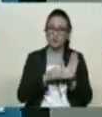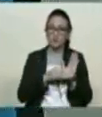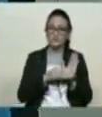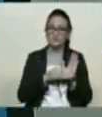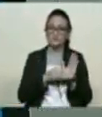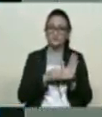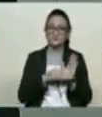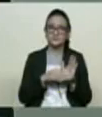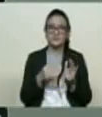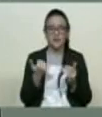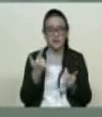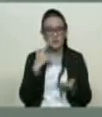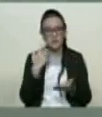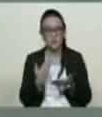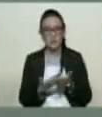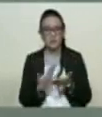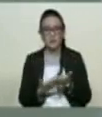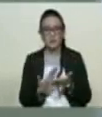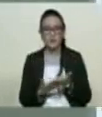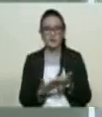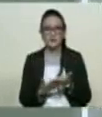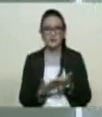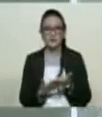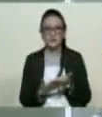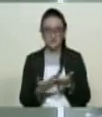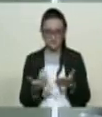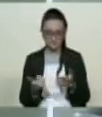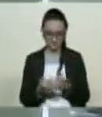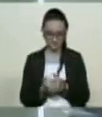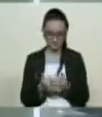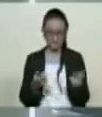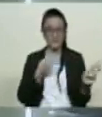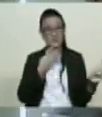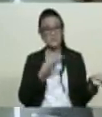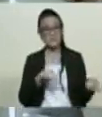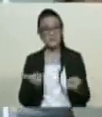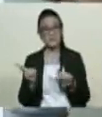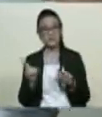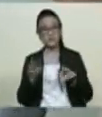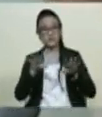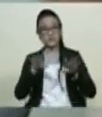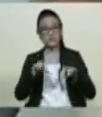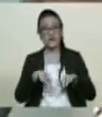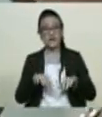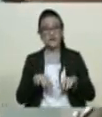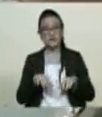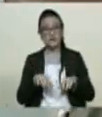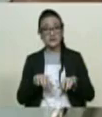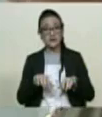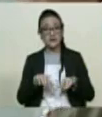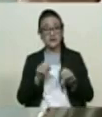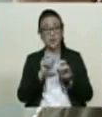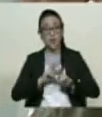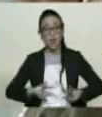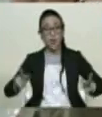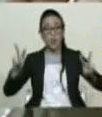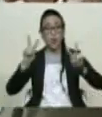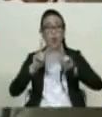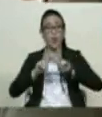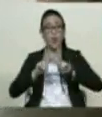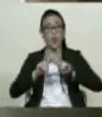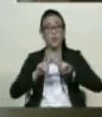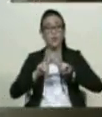Ahí hubo la propuesta que se haría la invitación al secretario de las Naciones Unidas para que